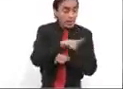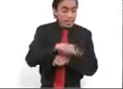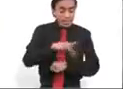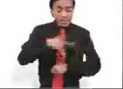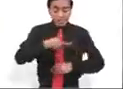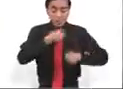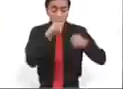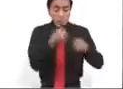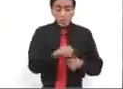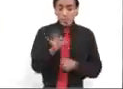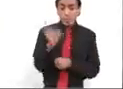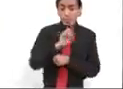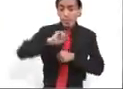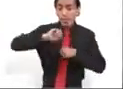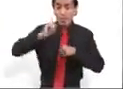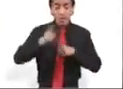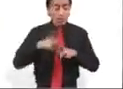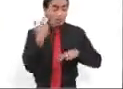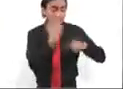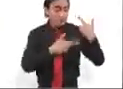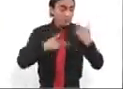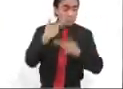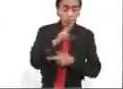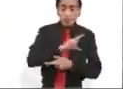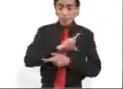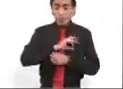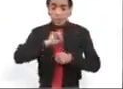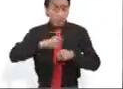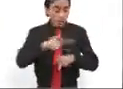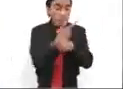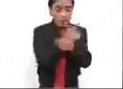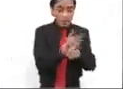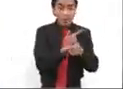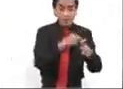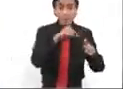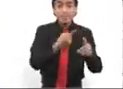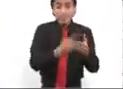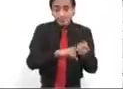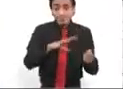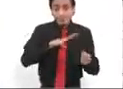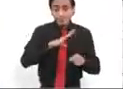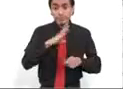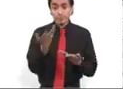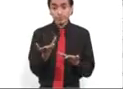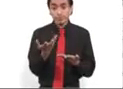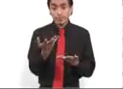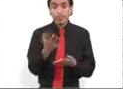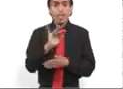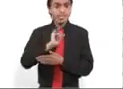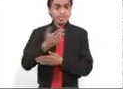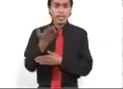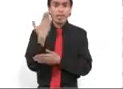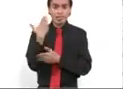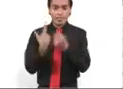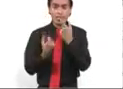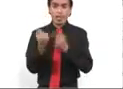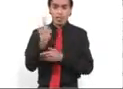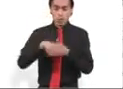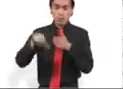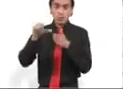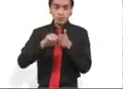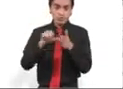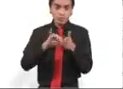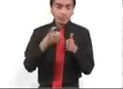operativos especiales? No sé, sobre todo en taxis donde se presentan este tipo de situaciones. Estamos trabajando ya desde hace meses en el tema de los